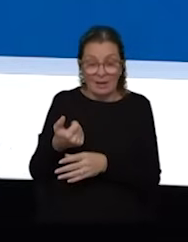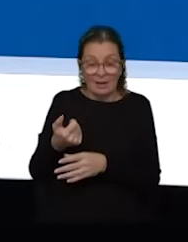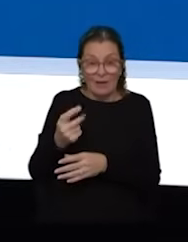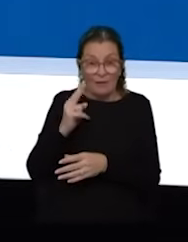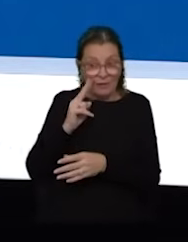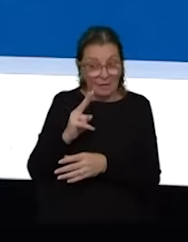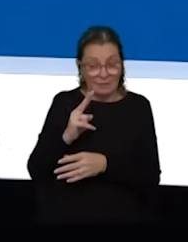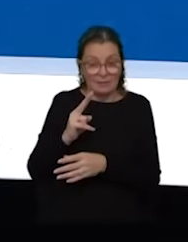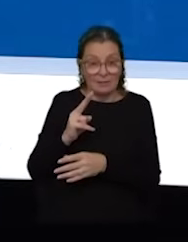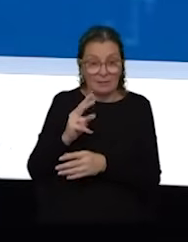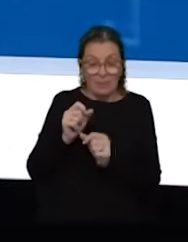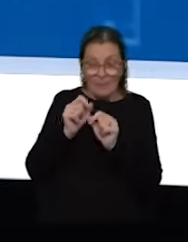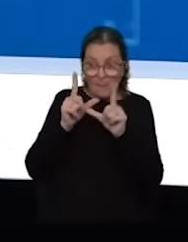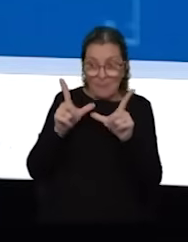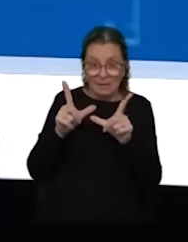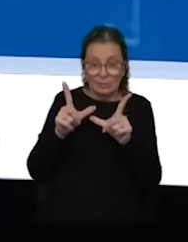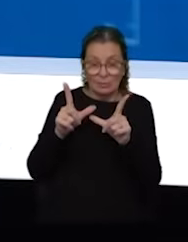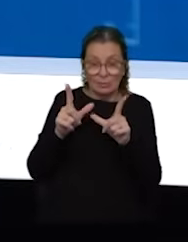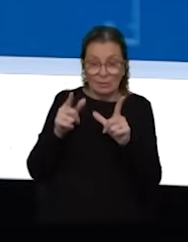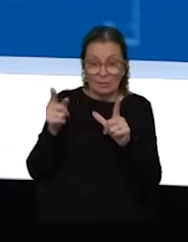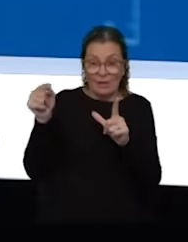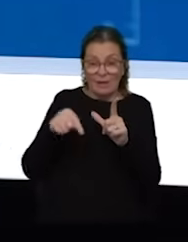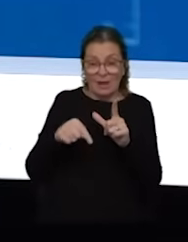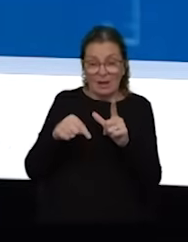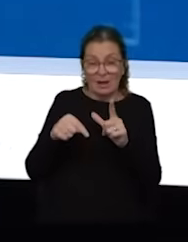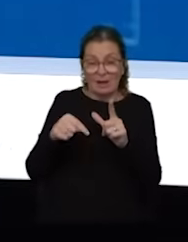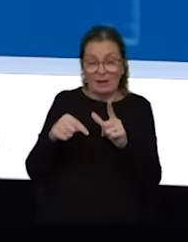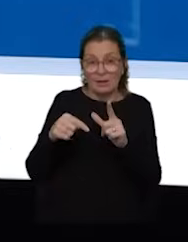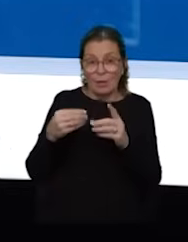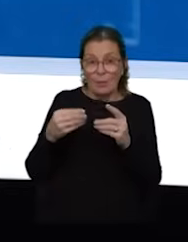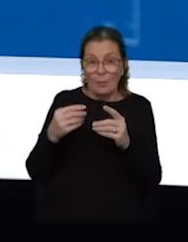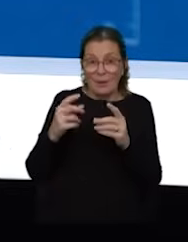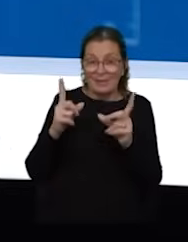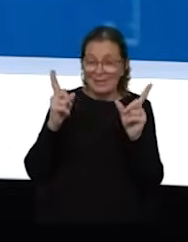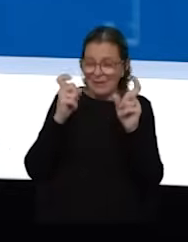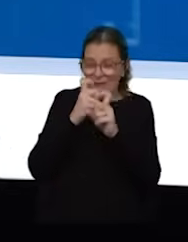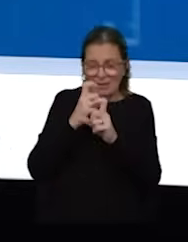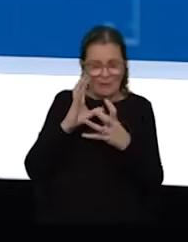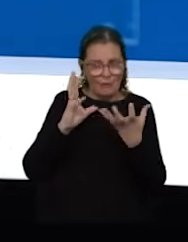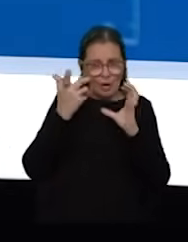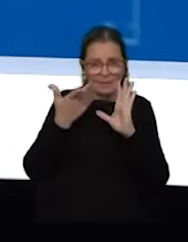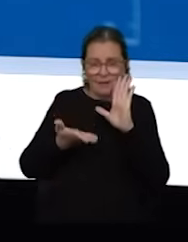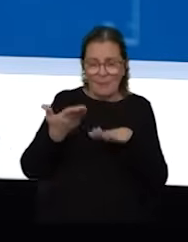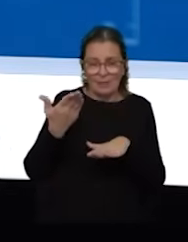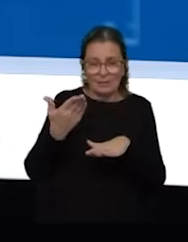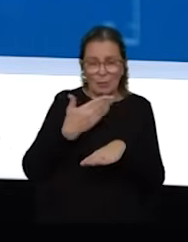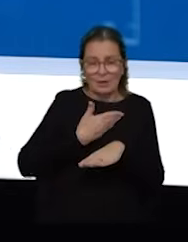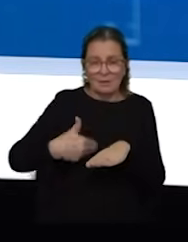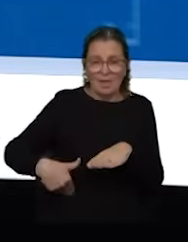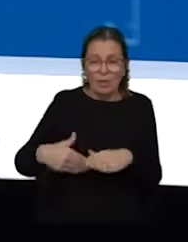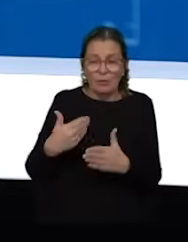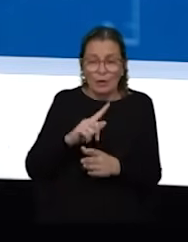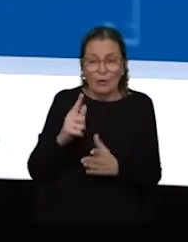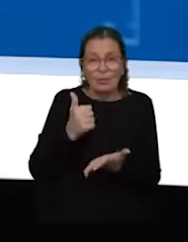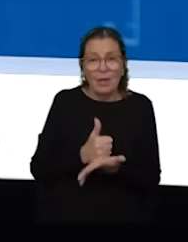eh el impacto de lo que viene siendo el crimen organizado y cómo se recrudece la violencia en un estado que está totalmente ausente